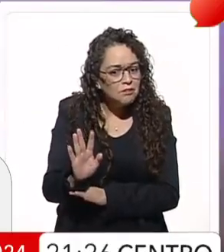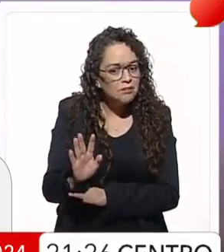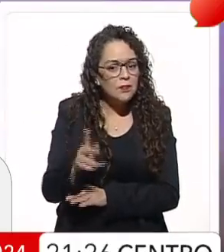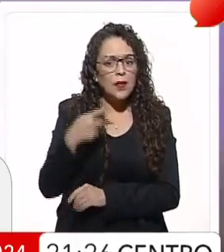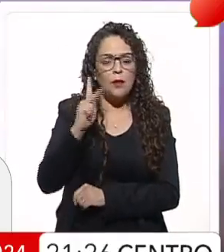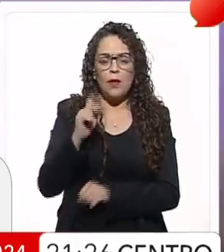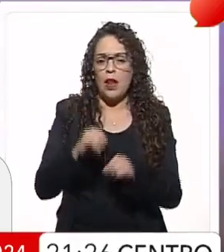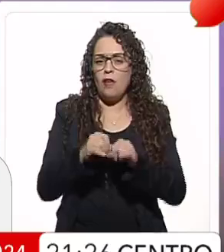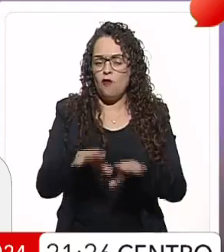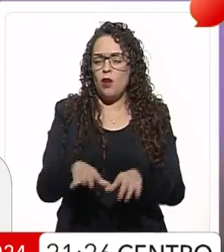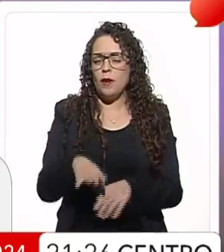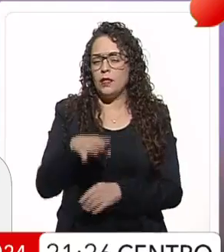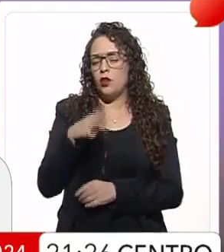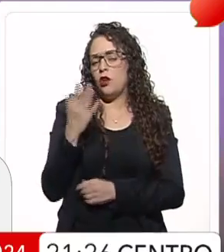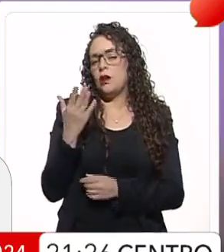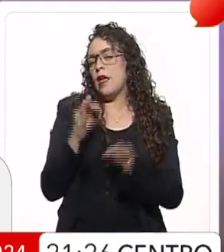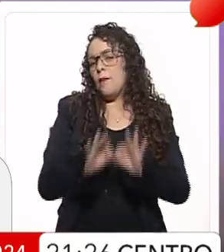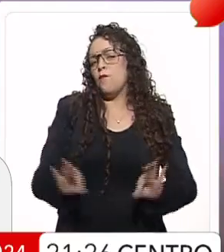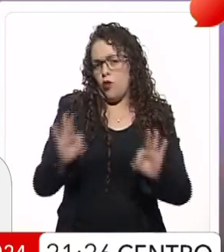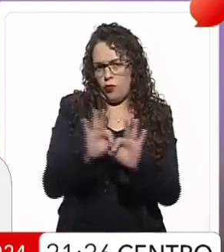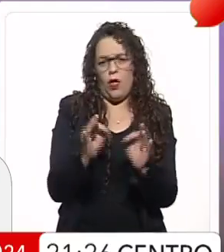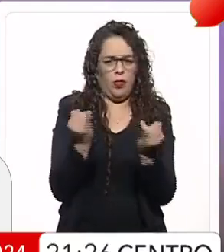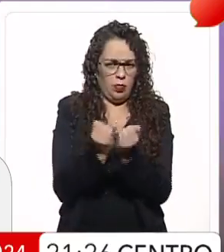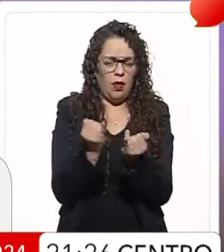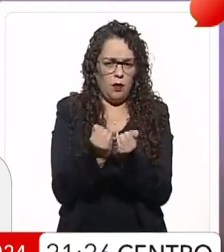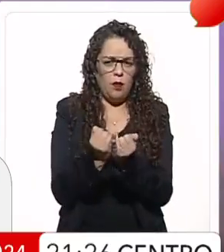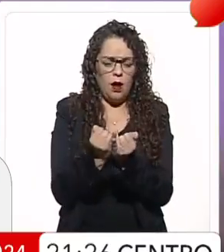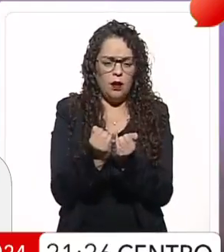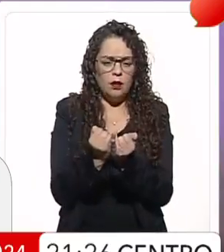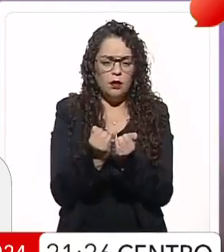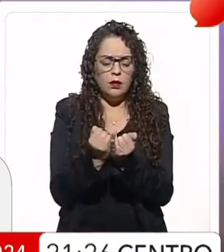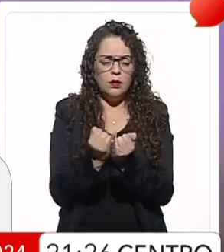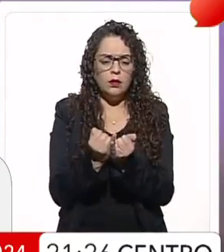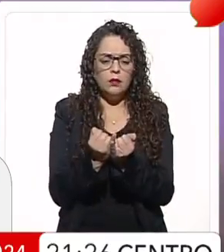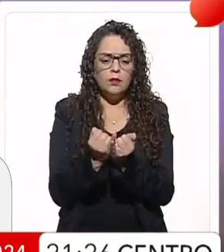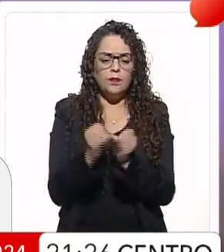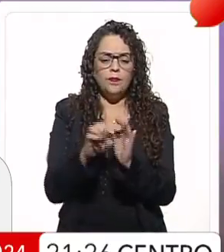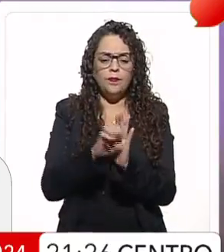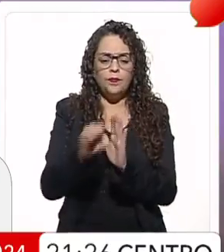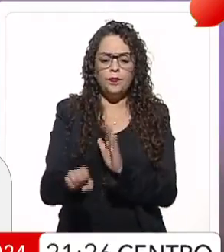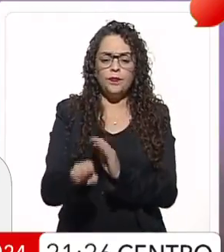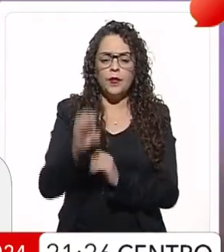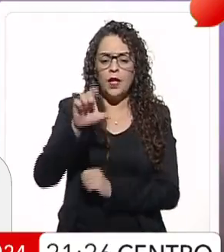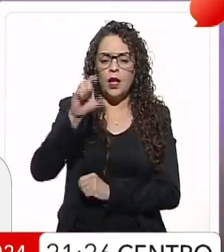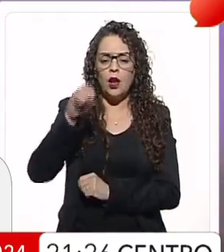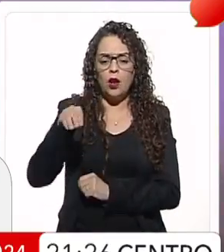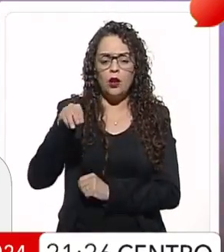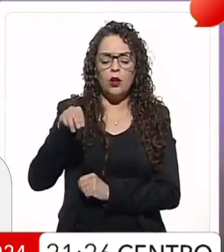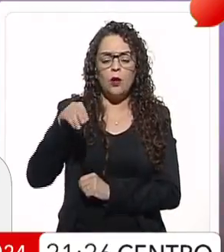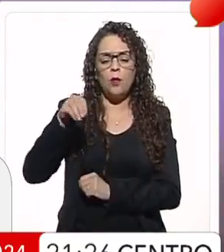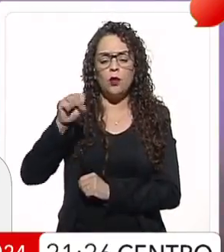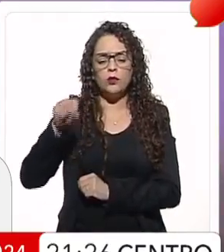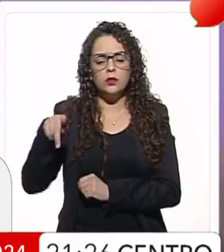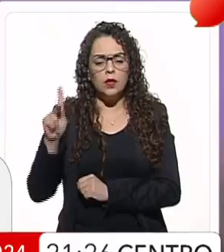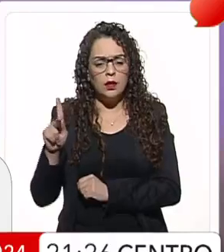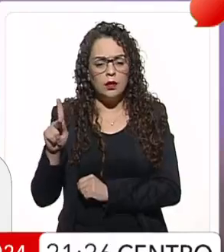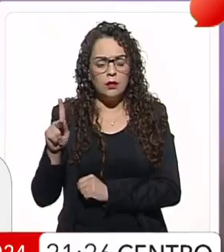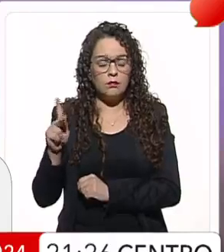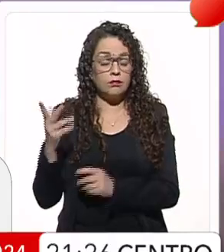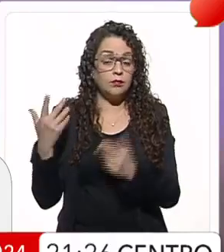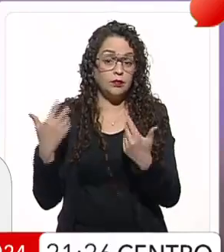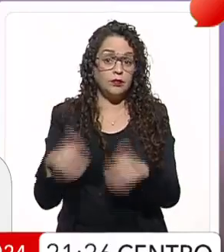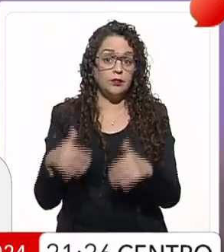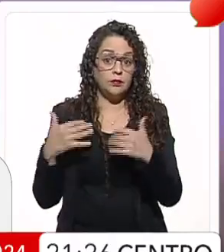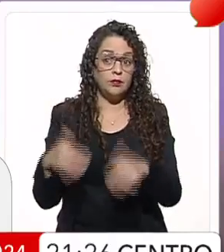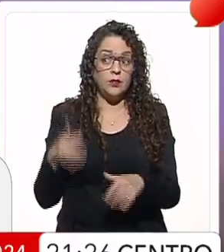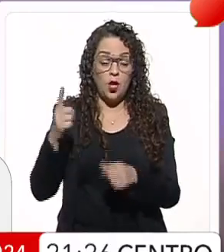menor la involucración de un personaje como Elon Musk, que, bueno, tiene en sus manos